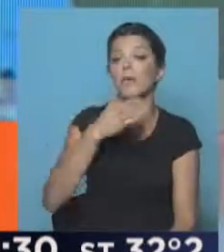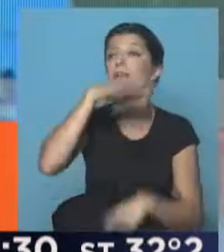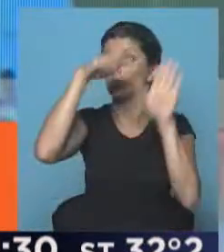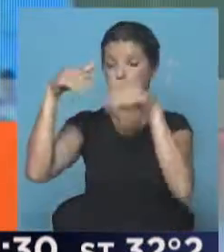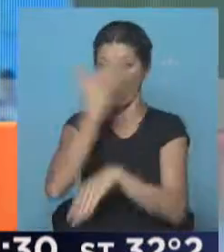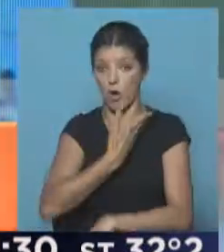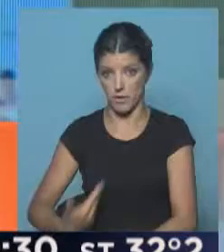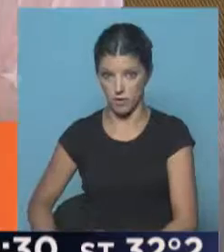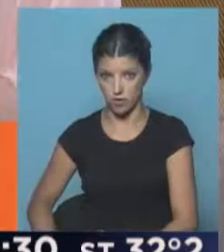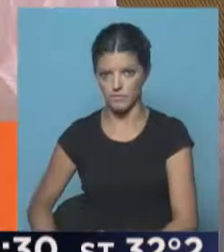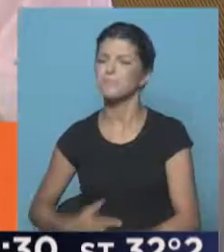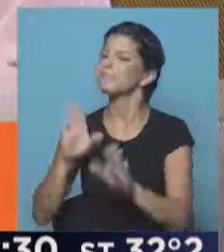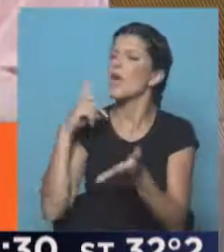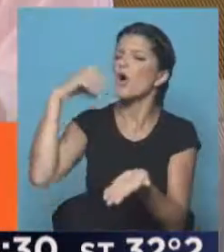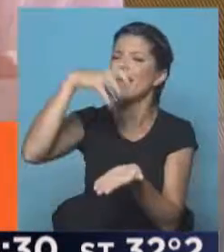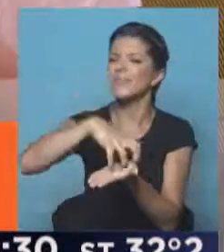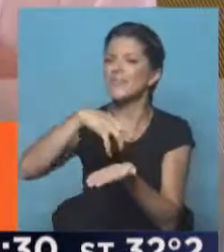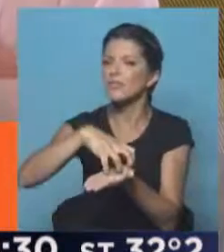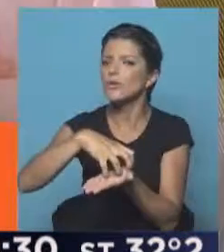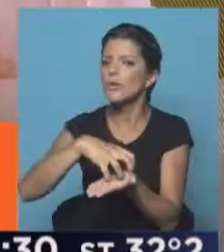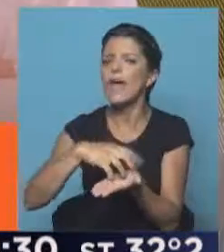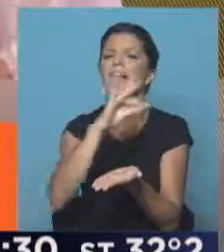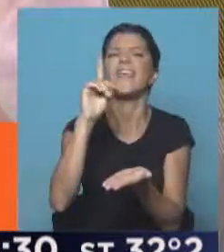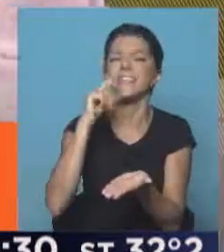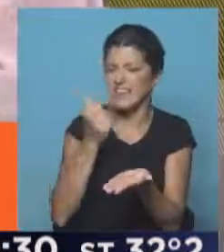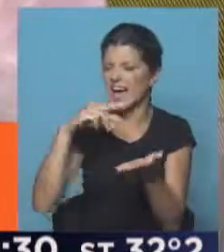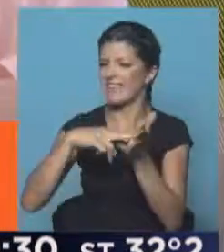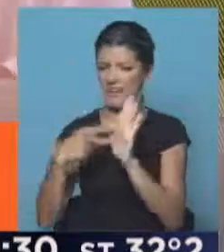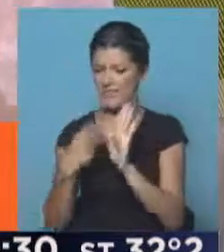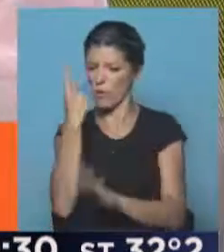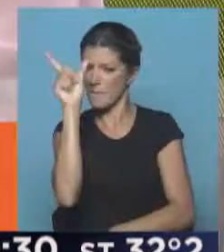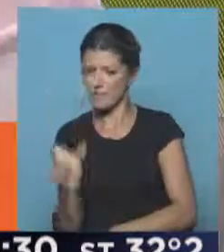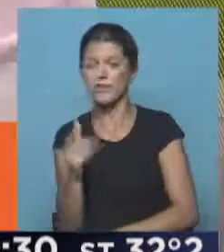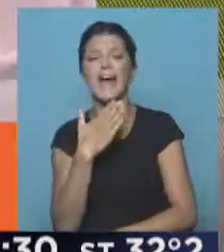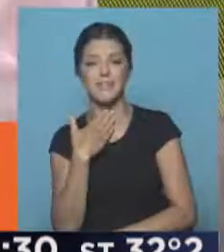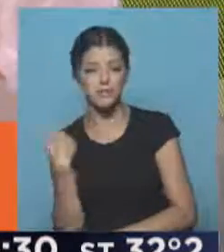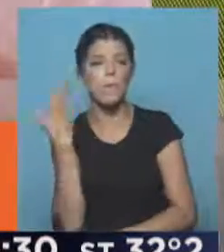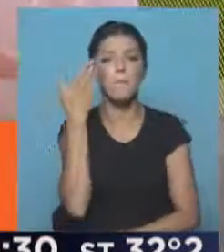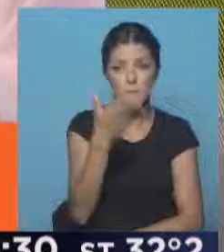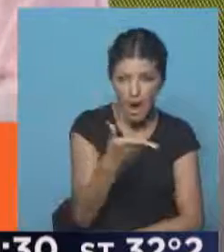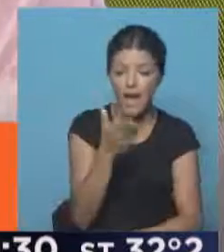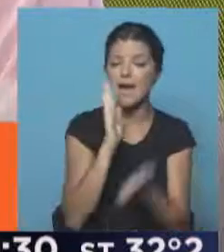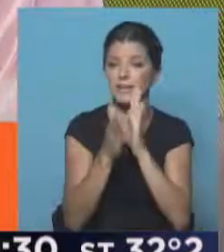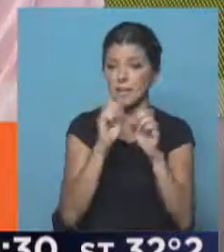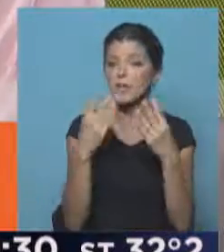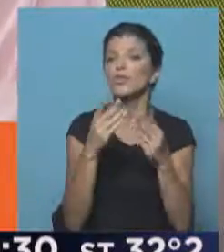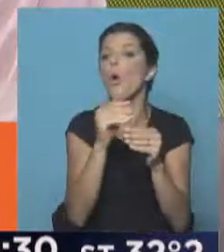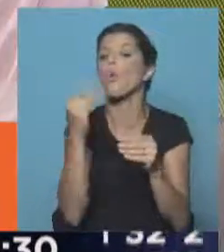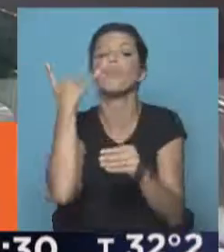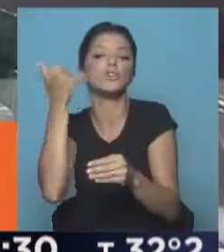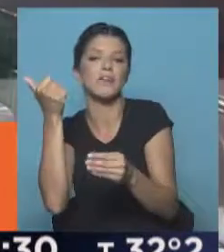centros días son centros donde aquella persona que tiene un problema de drogadicción se rehabilita oa dónde va después que pudo salir de la problemática